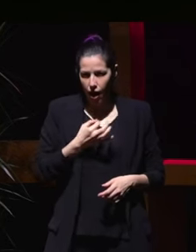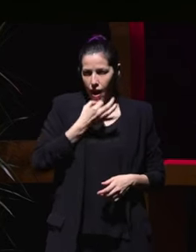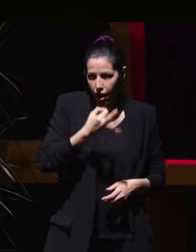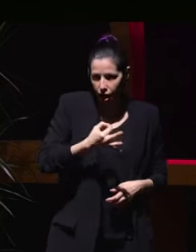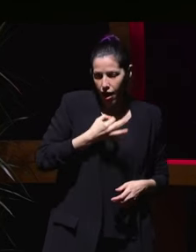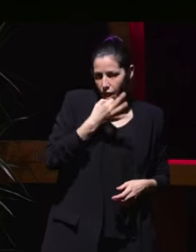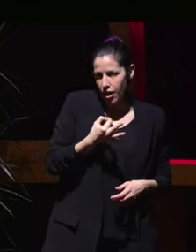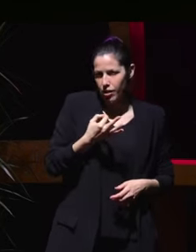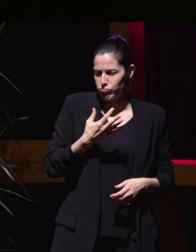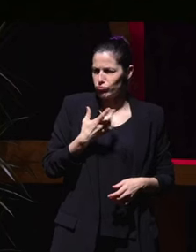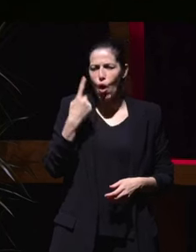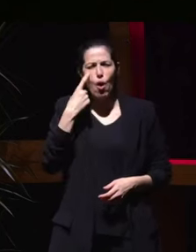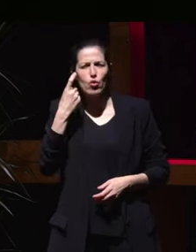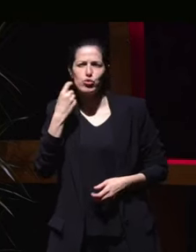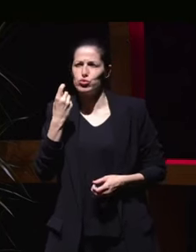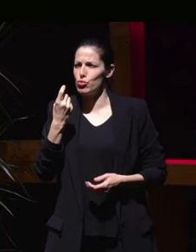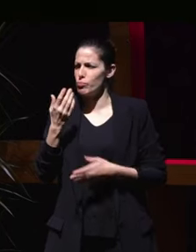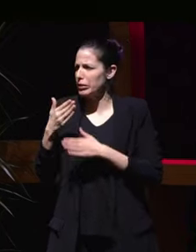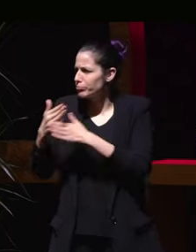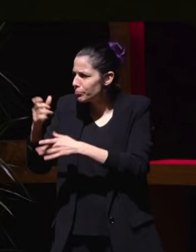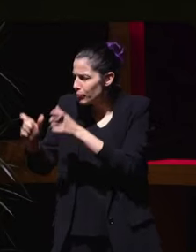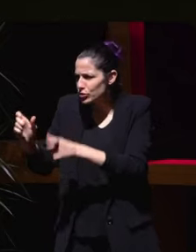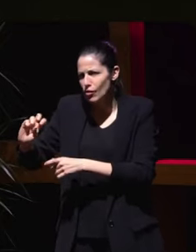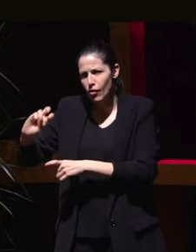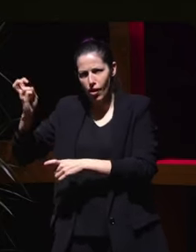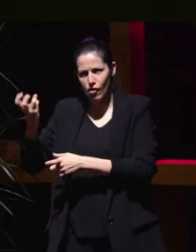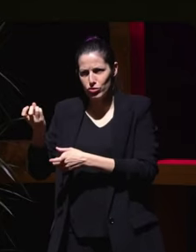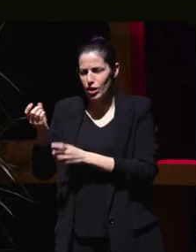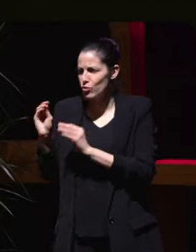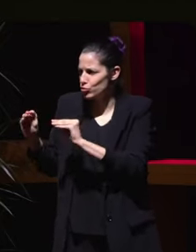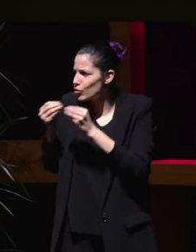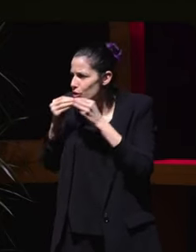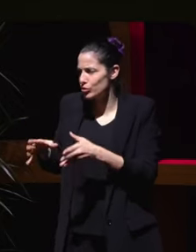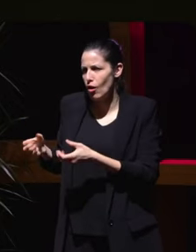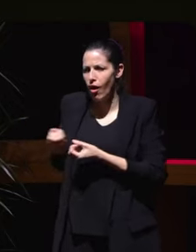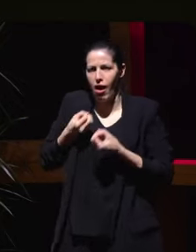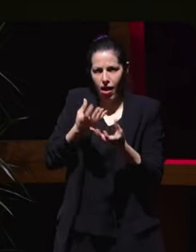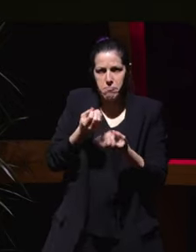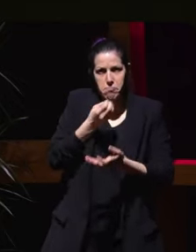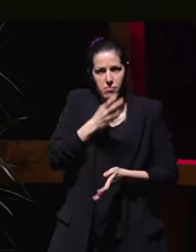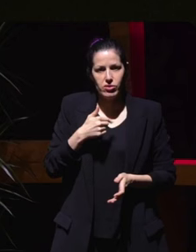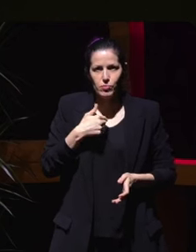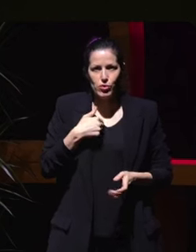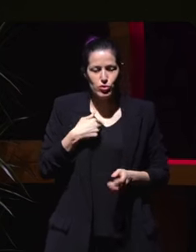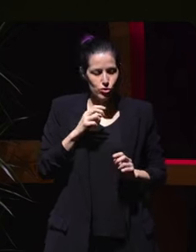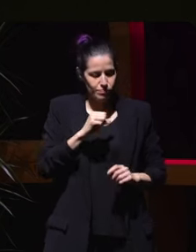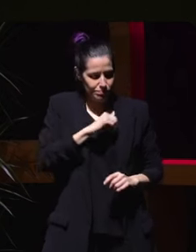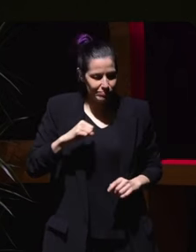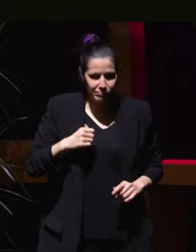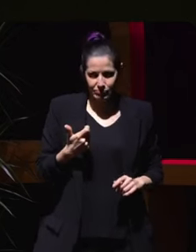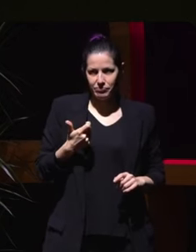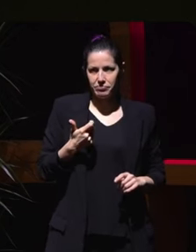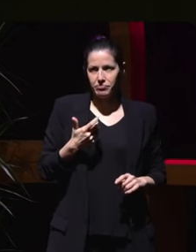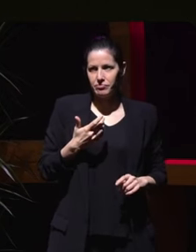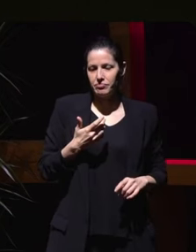a hablar de los demás, a contar las historias de los demás. Y al final, en la radio, tes un micro diante y nadie te ve, ainda que te escoite